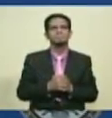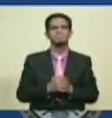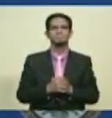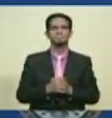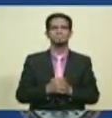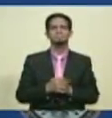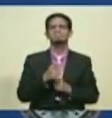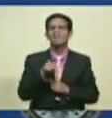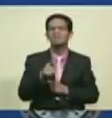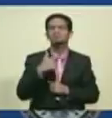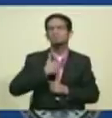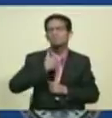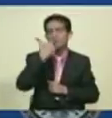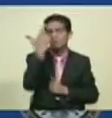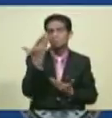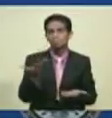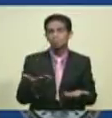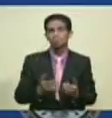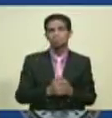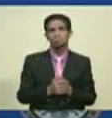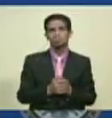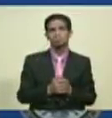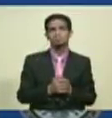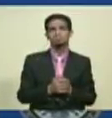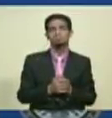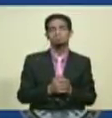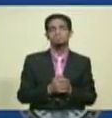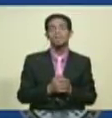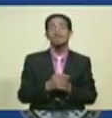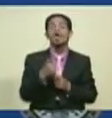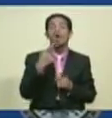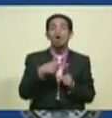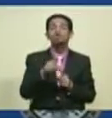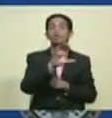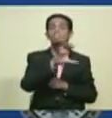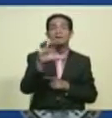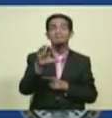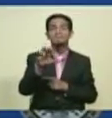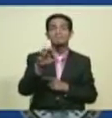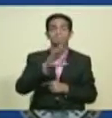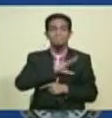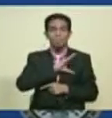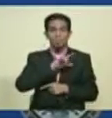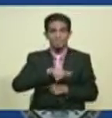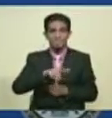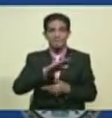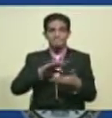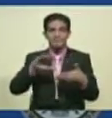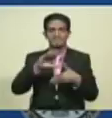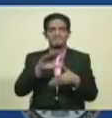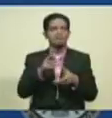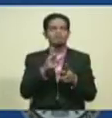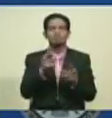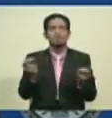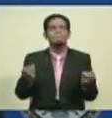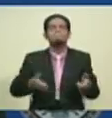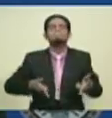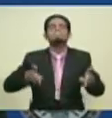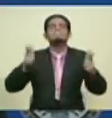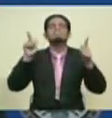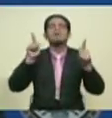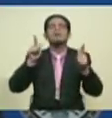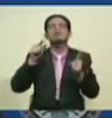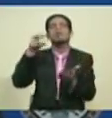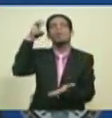es vergonzoso. No se dejaron humillar los países de nuestra América, sino que se comportaron con dignidad. Y